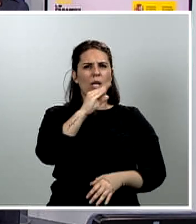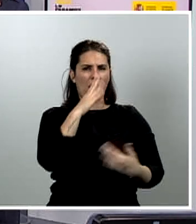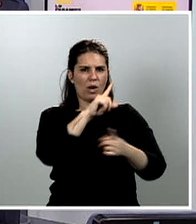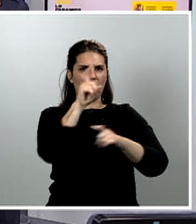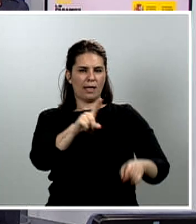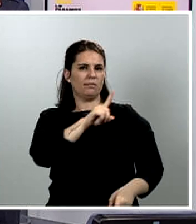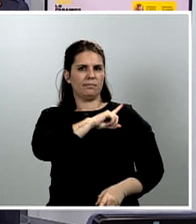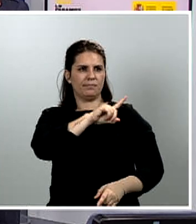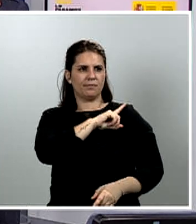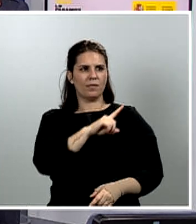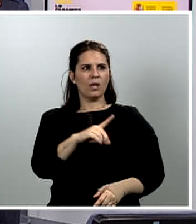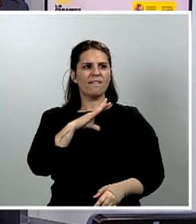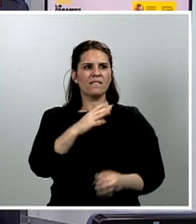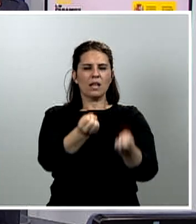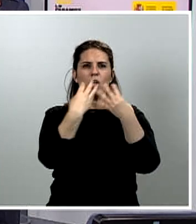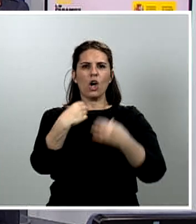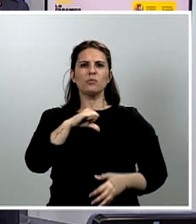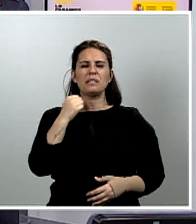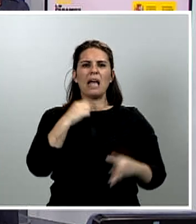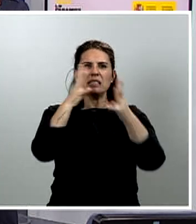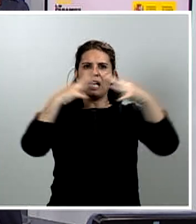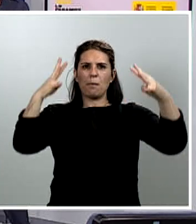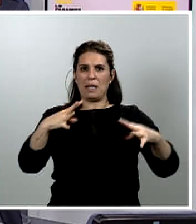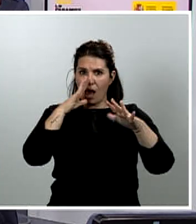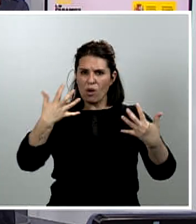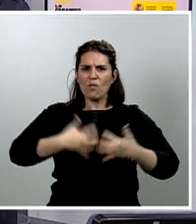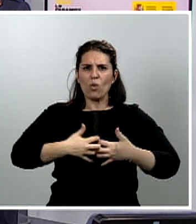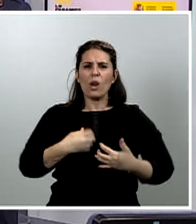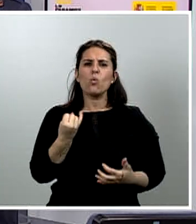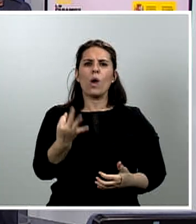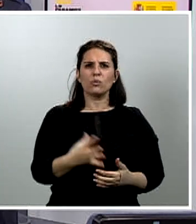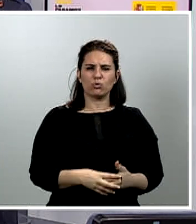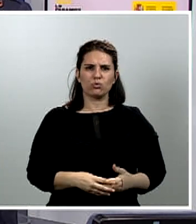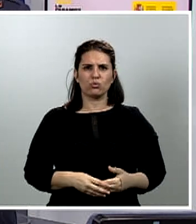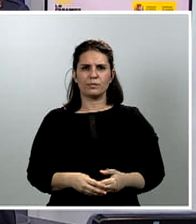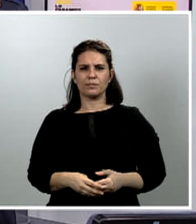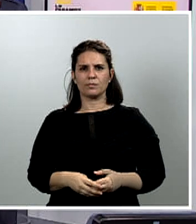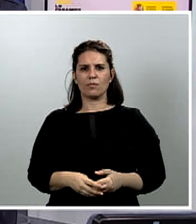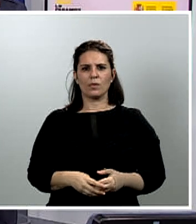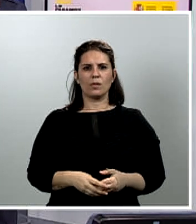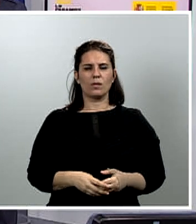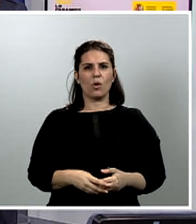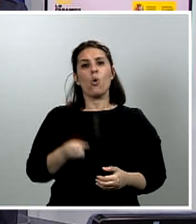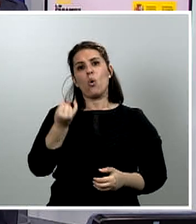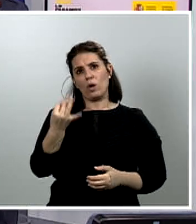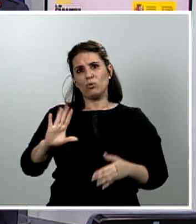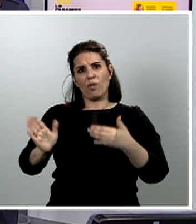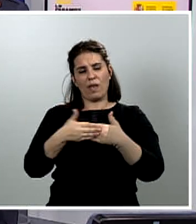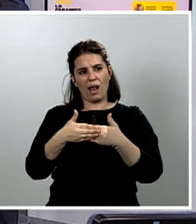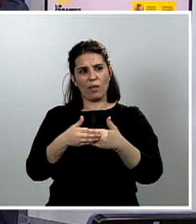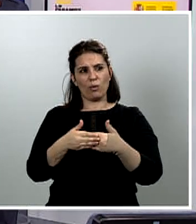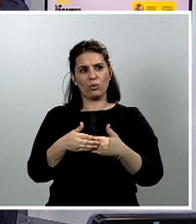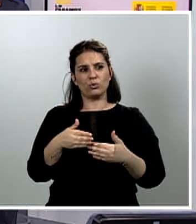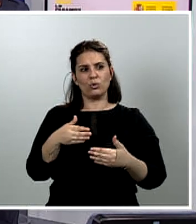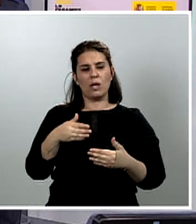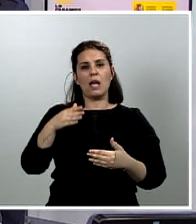el estado de los hospitales de campaña en activo? ¿Cuántos siguen en operaciones? ¿Cuántos se han cerrado, aparte del cierre parcial de IFEMA?